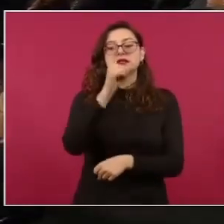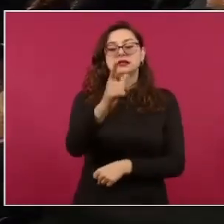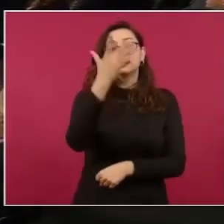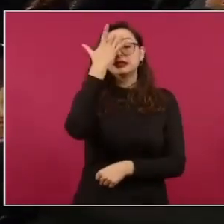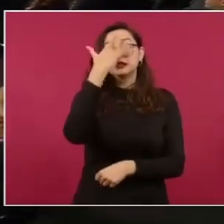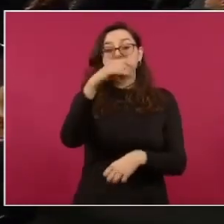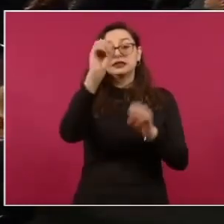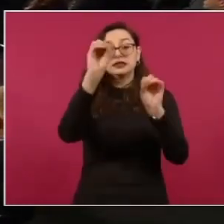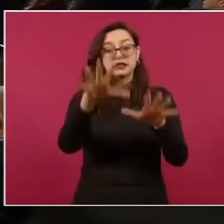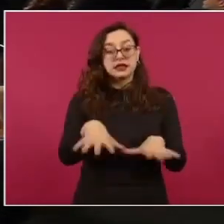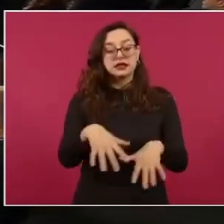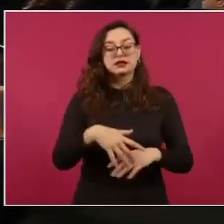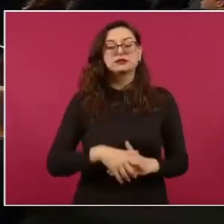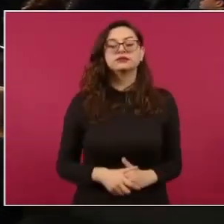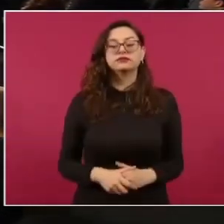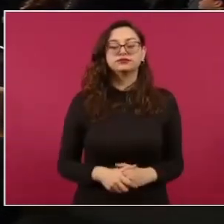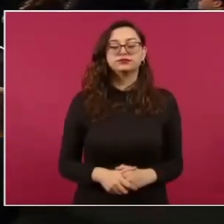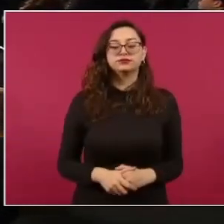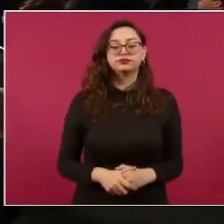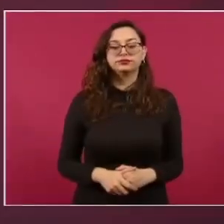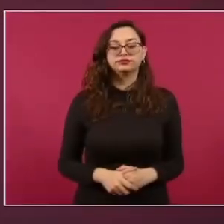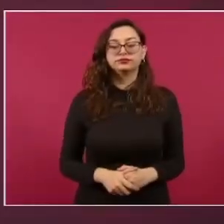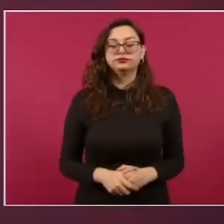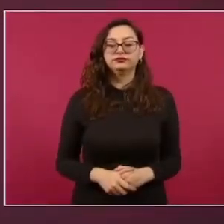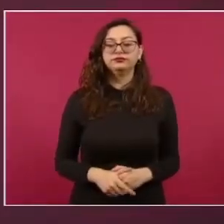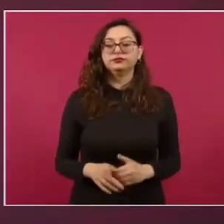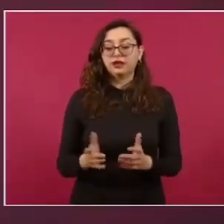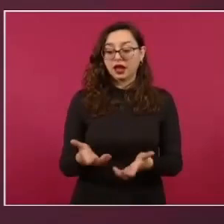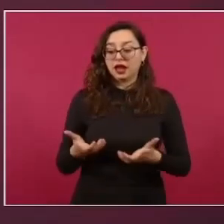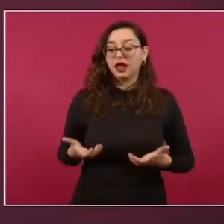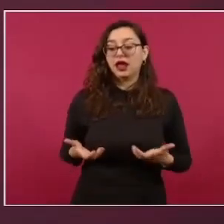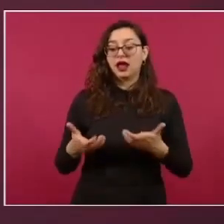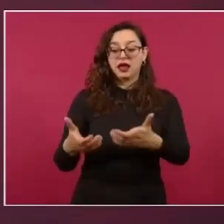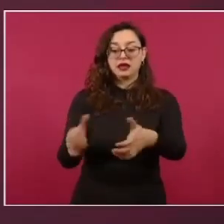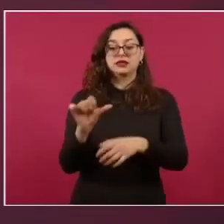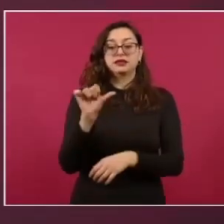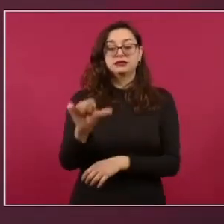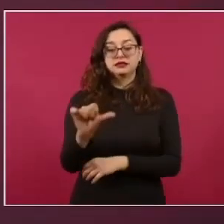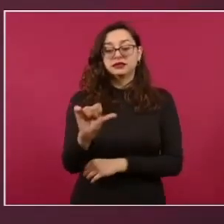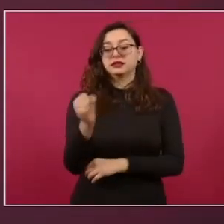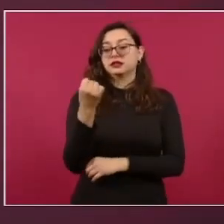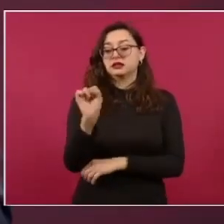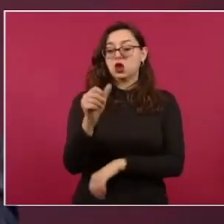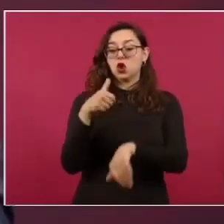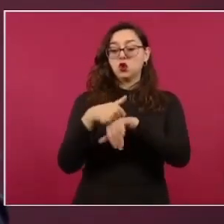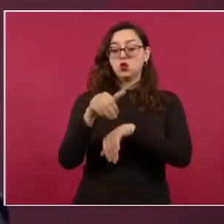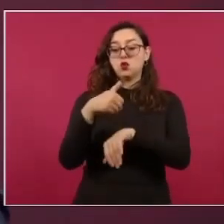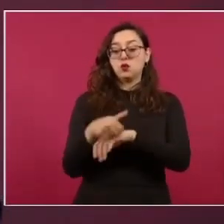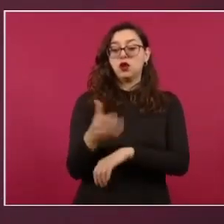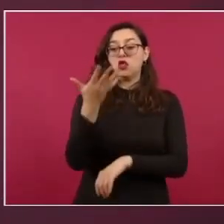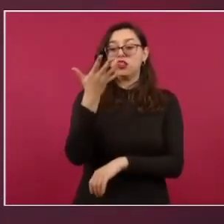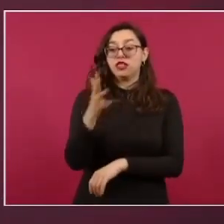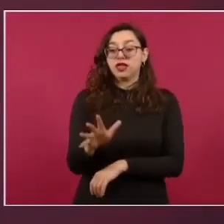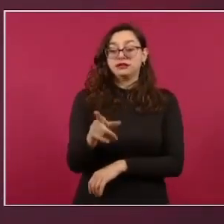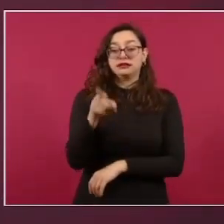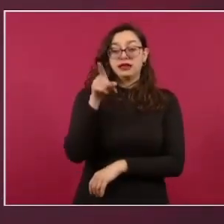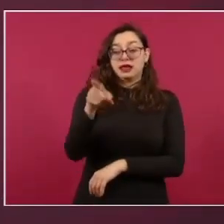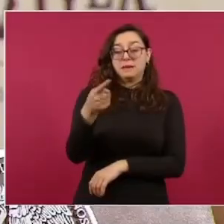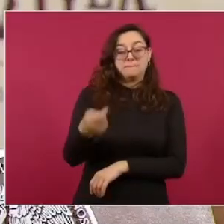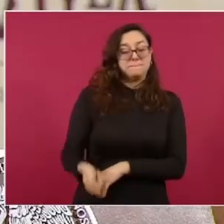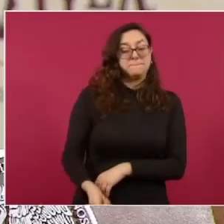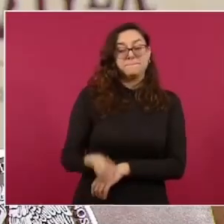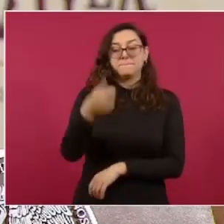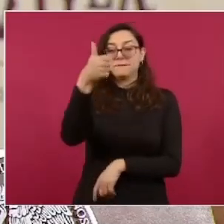En el número 10 de la avenida 16 de septiembre se ubicaron las oficinas sede de su primer consejo